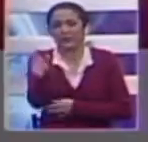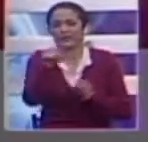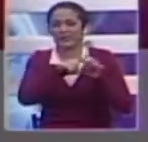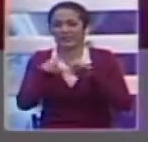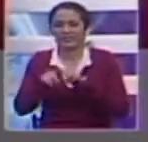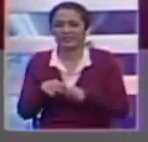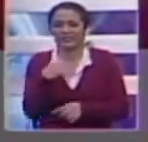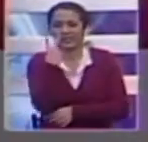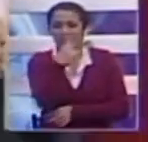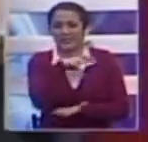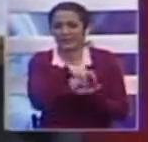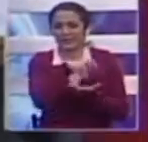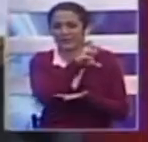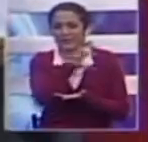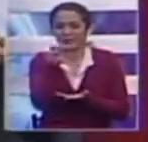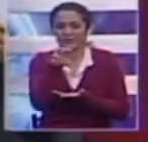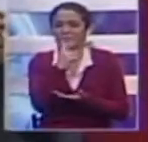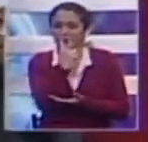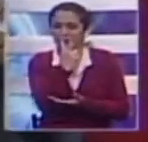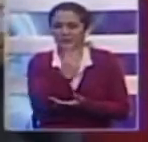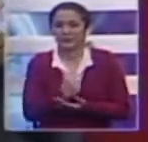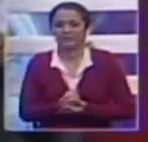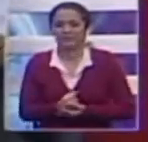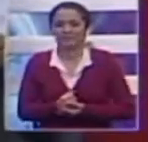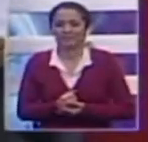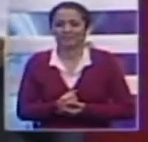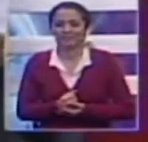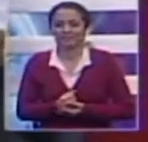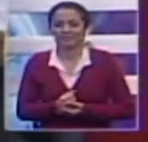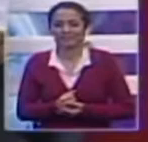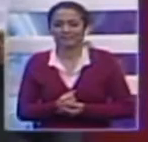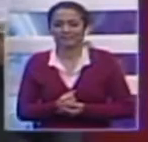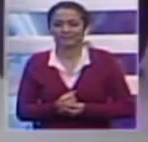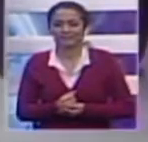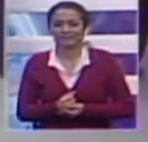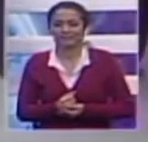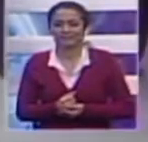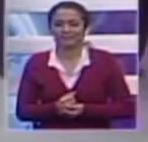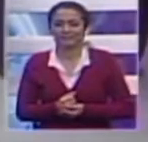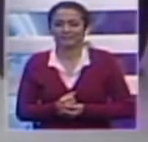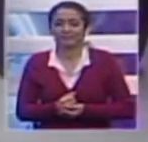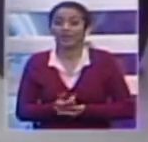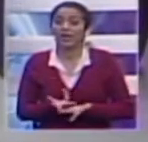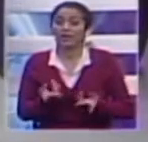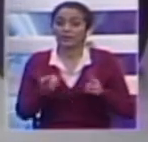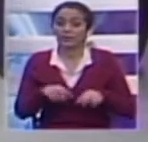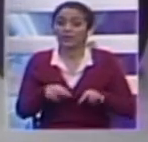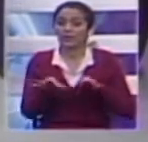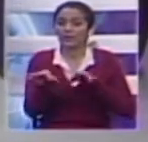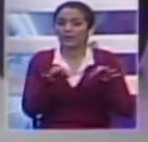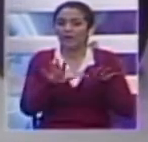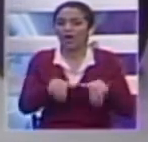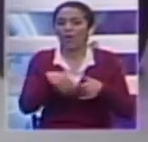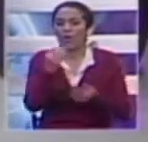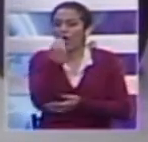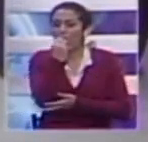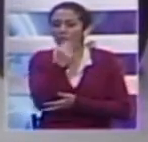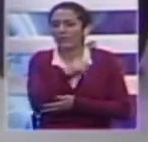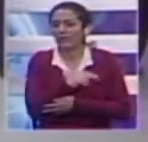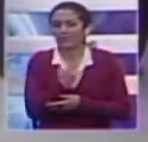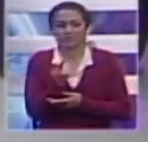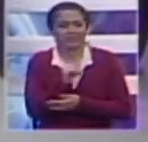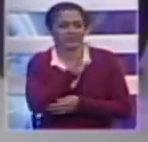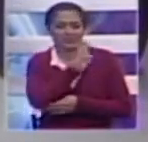pues tenemos delicias de platos típicos. Claro que entonces, sí. Muchísimas gracias por